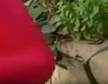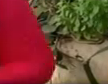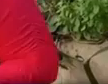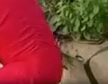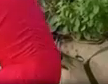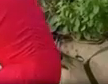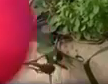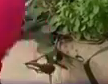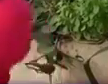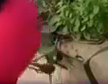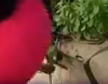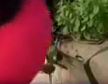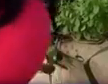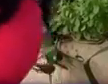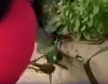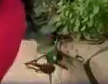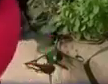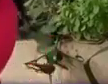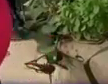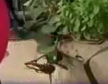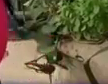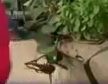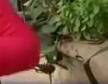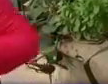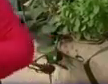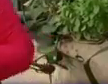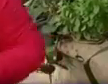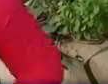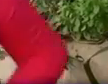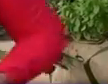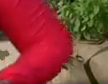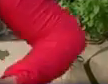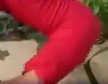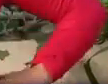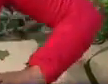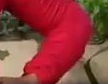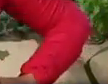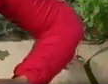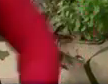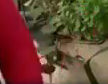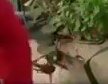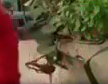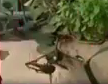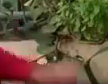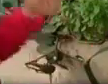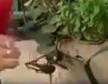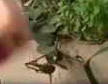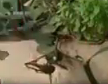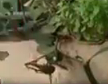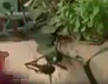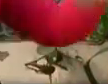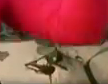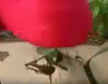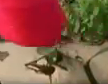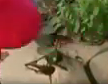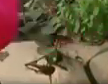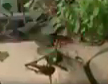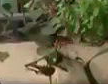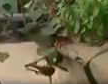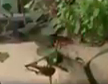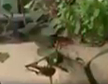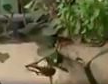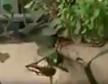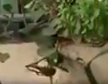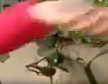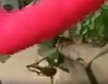una lección a todos ellos. Entonces seré Bartolito el bailarín. Claro que sí, ¿listo? Dale. Cha, cha, cha, qué rico, cha,